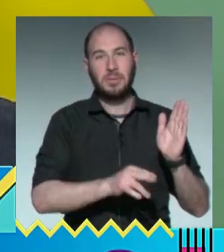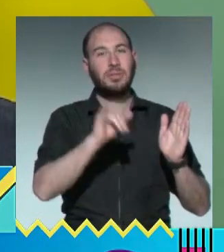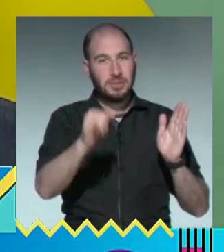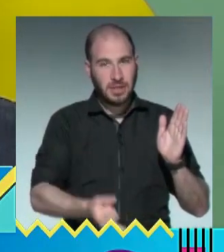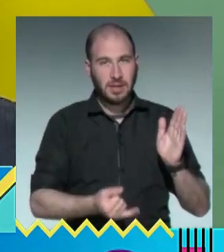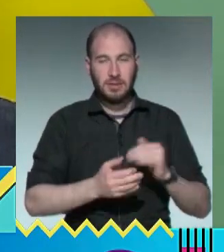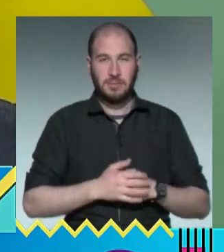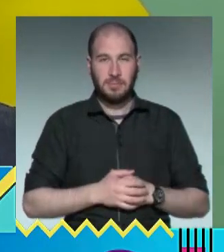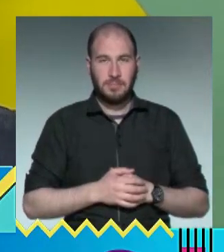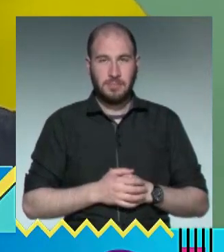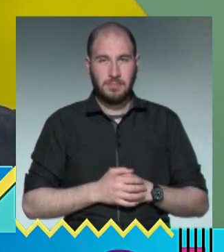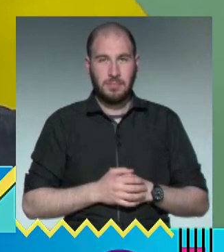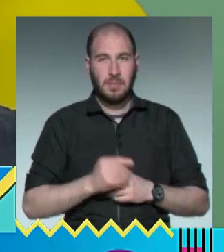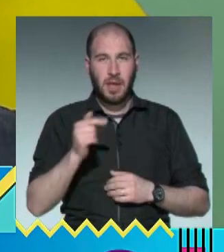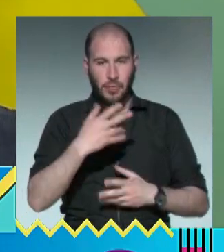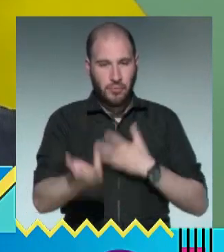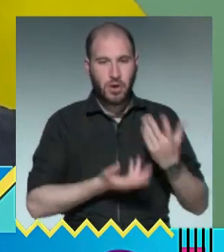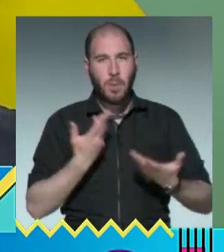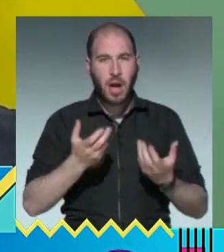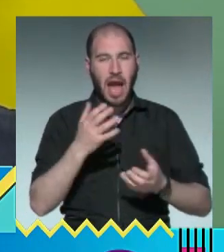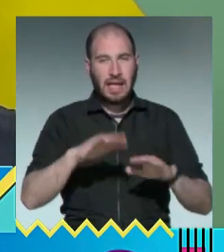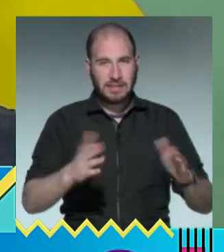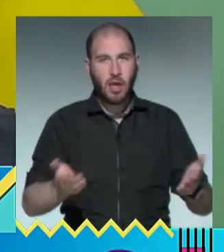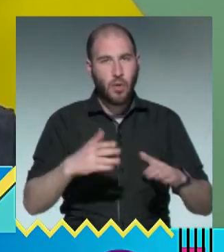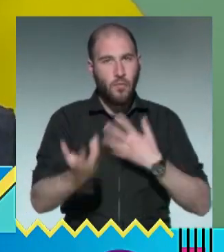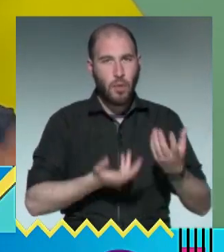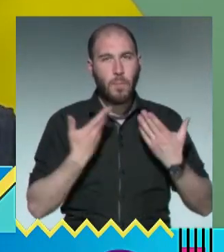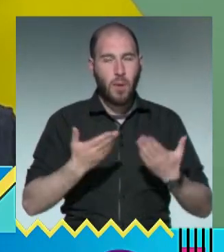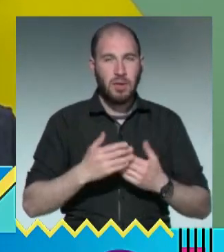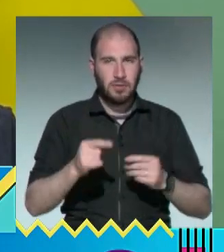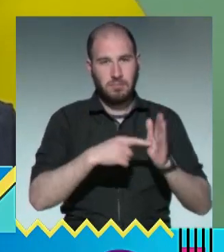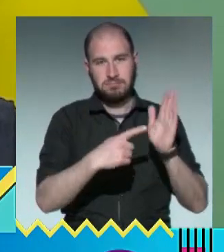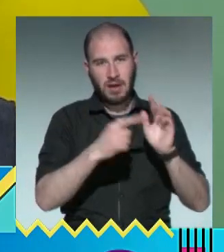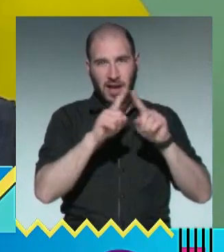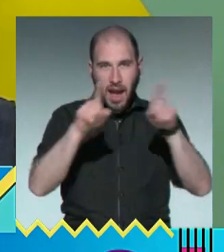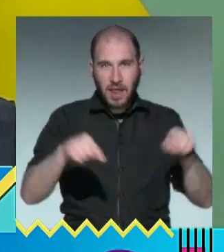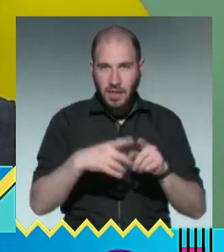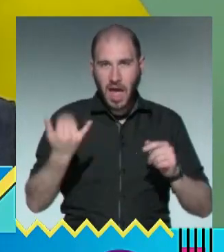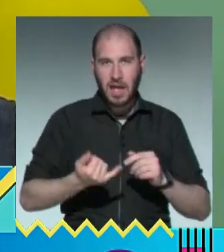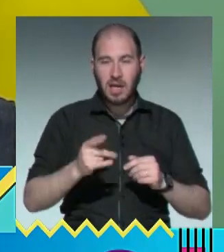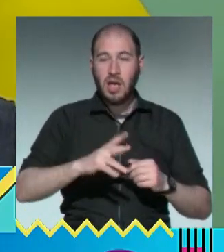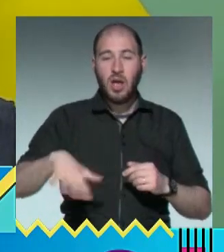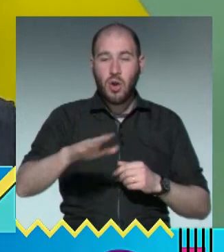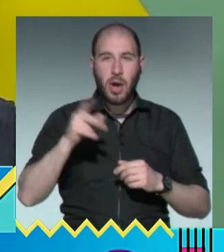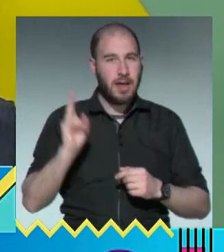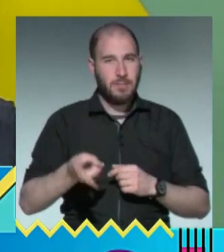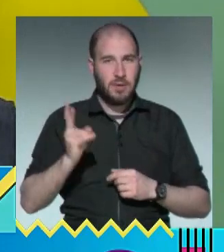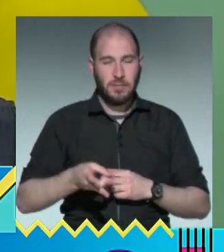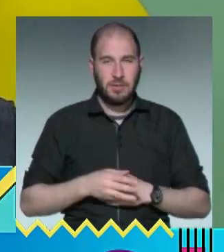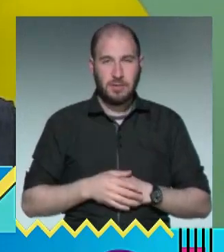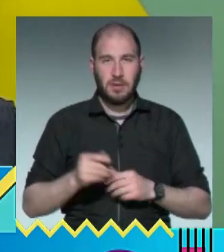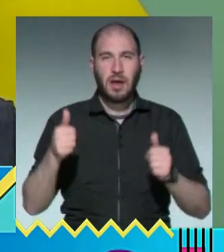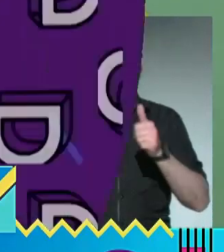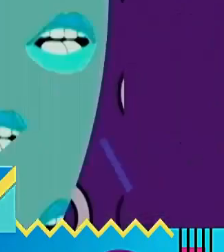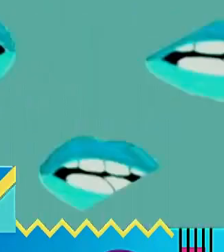realizar el fuego para el asado, ¿sí? Están totalmente señalizados. Y hay lugares donde está prohibido y están